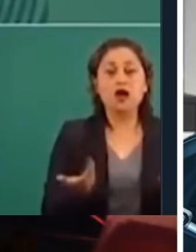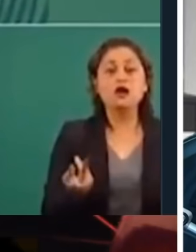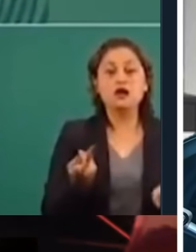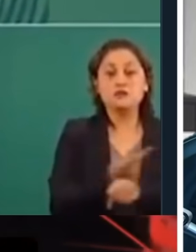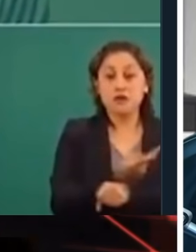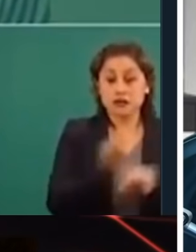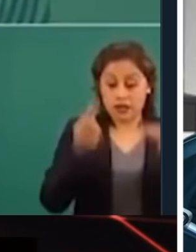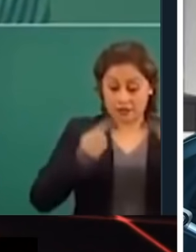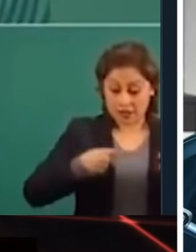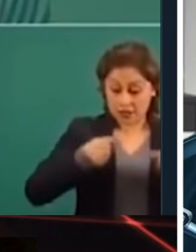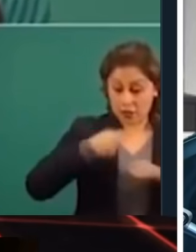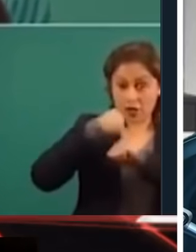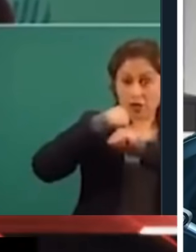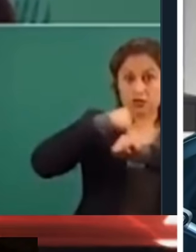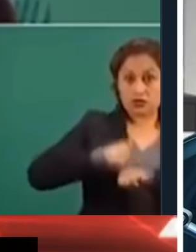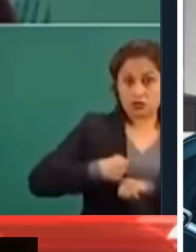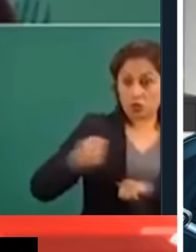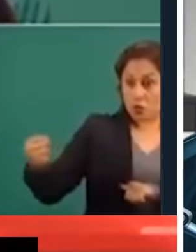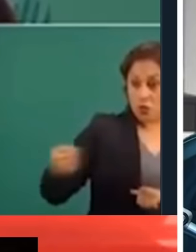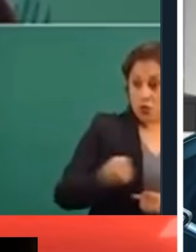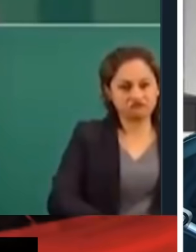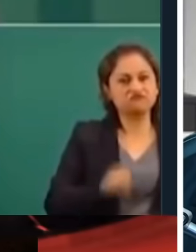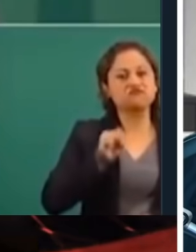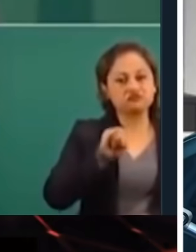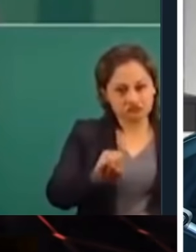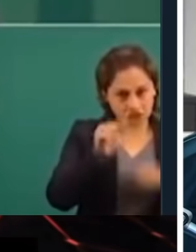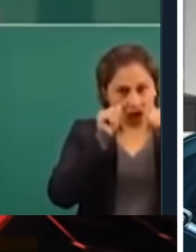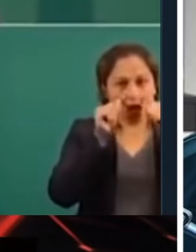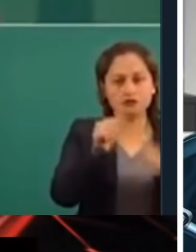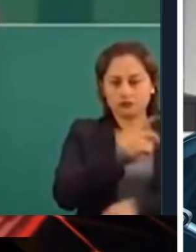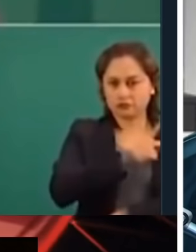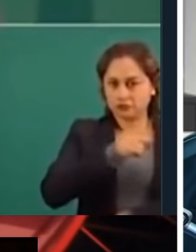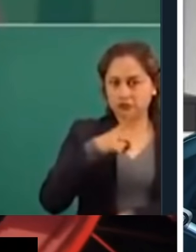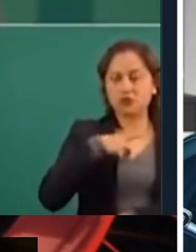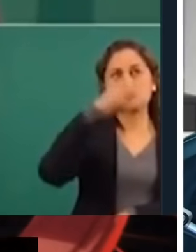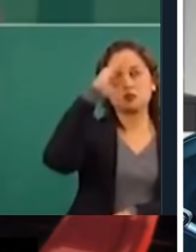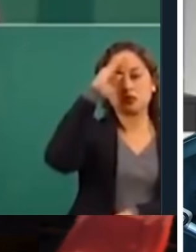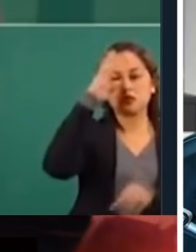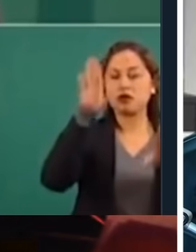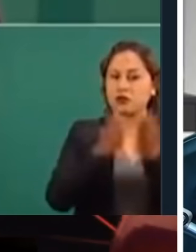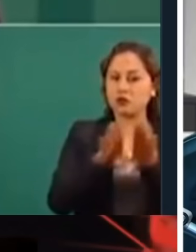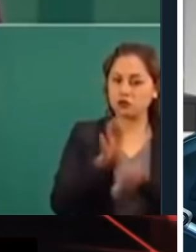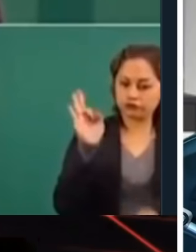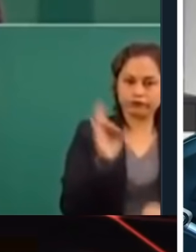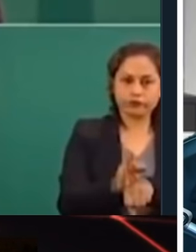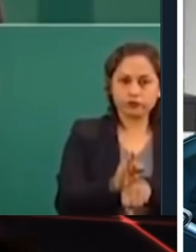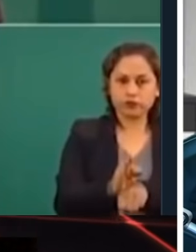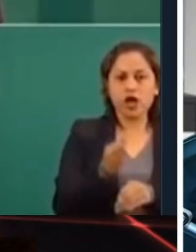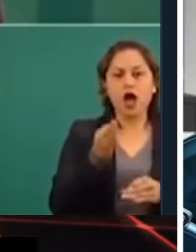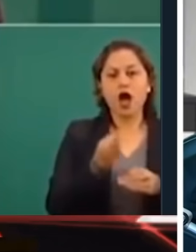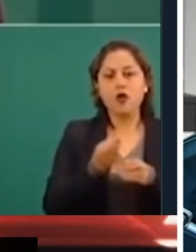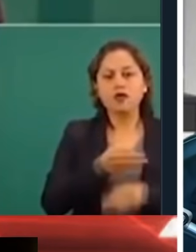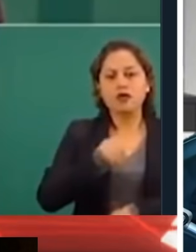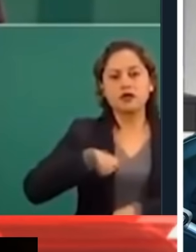se tiene que regular a estas plataformas y tiene que ser un organismo internacional como la onu la que